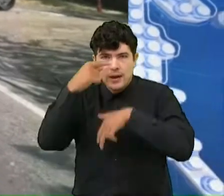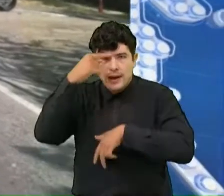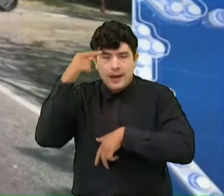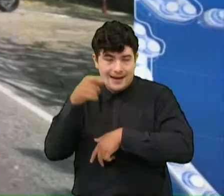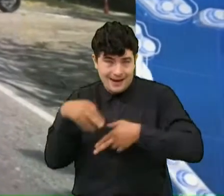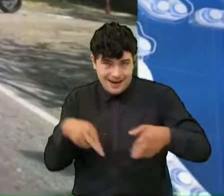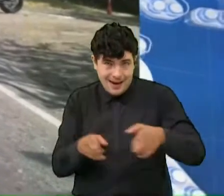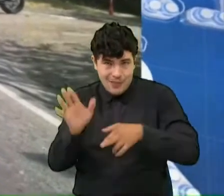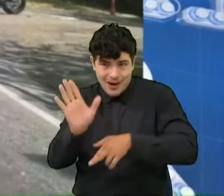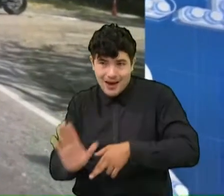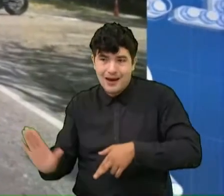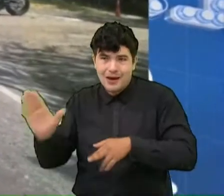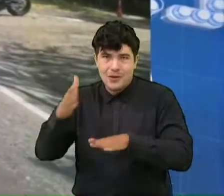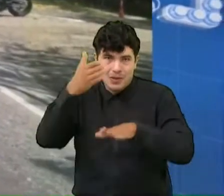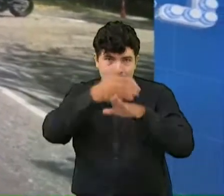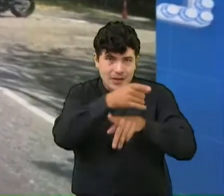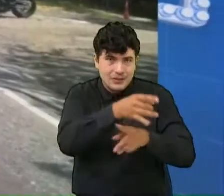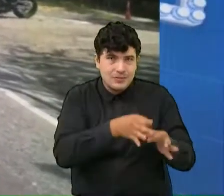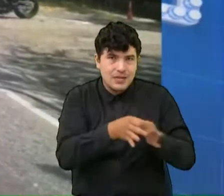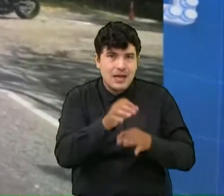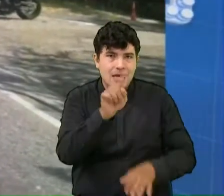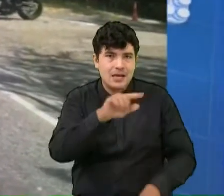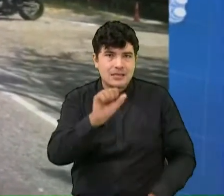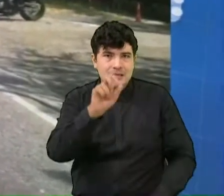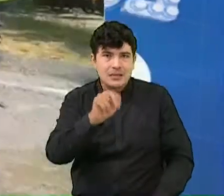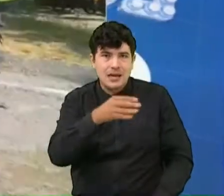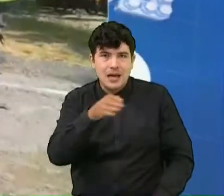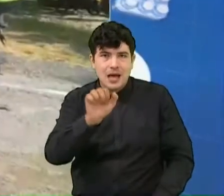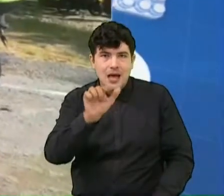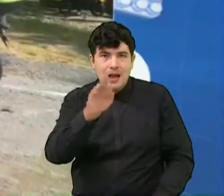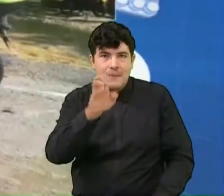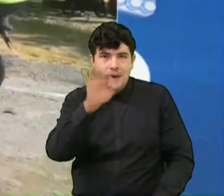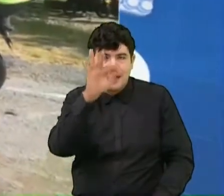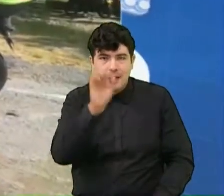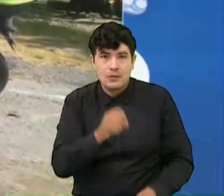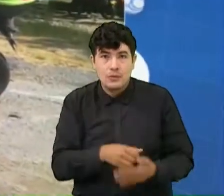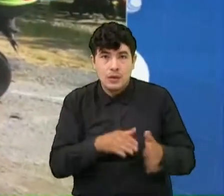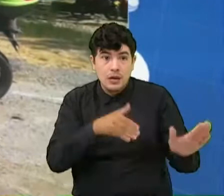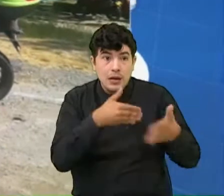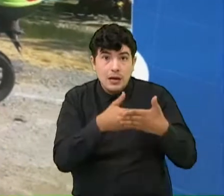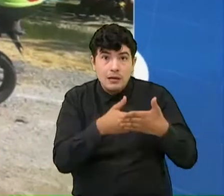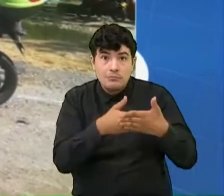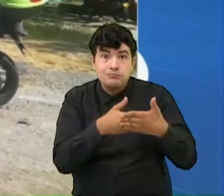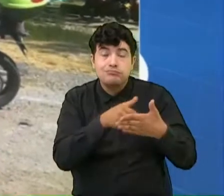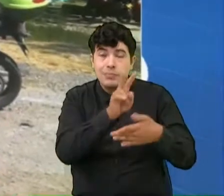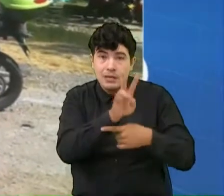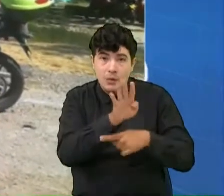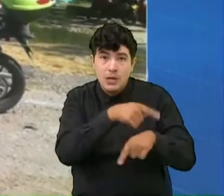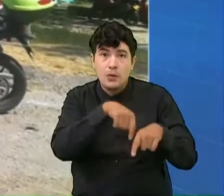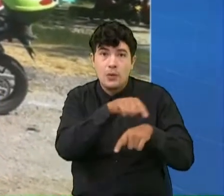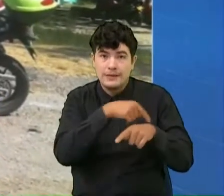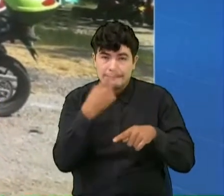sobre el sector El Peaje Río Blanco. Los cierres parciales serán durante las 24 horas del día.